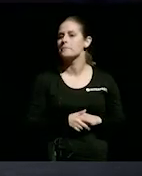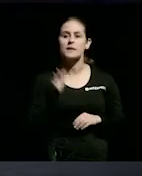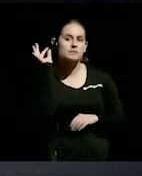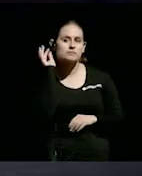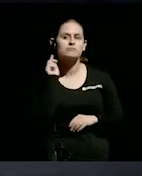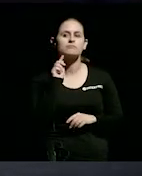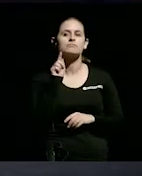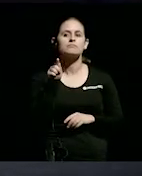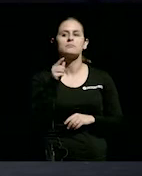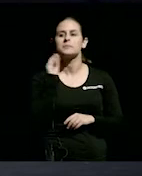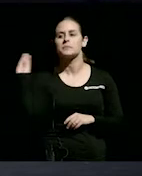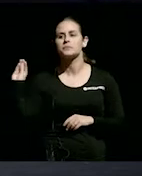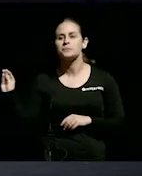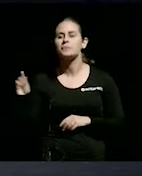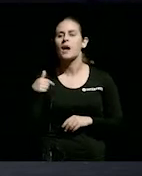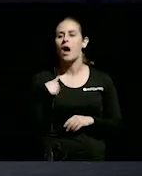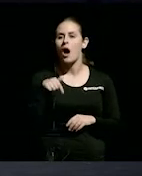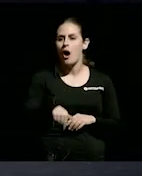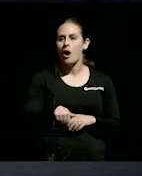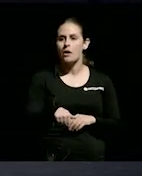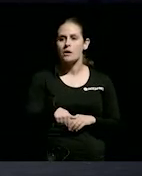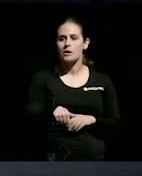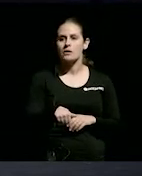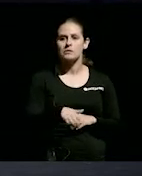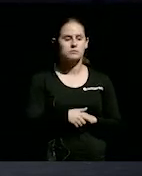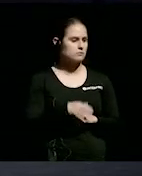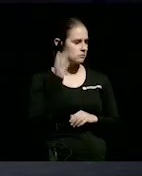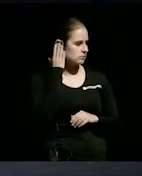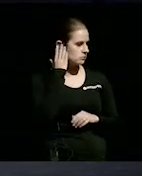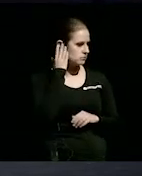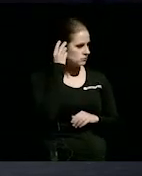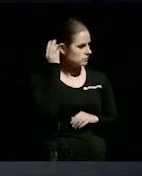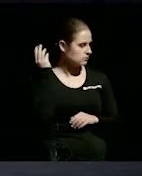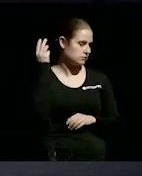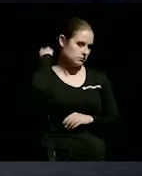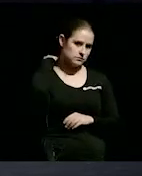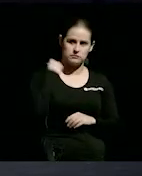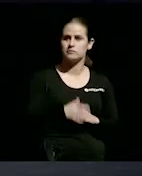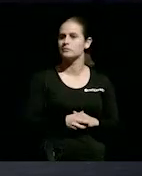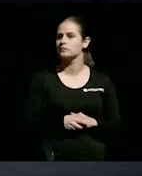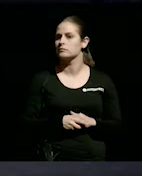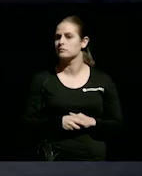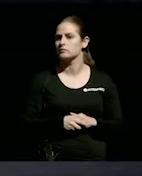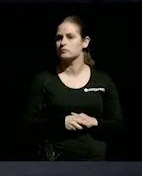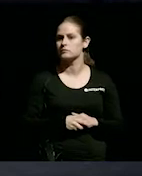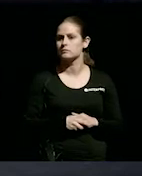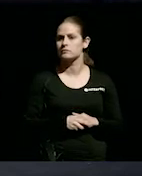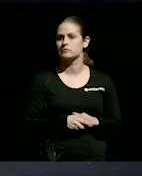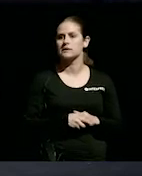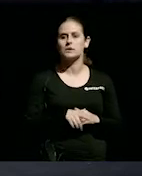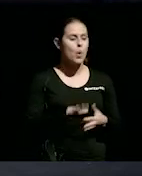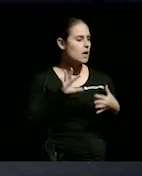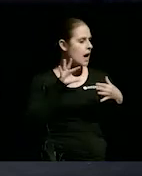Habéis hablado de que habéis empezado a trabajar con Melbourne y que también trabajaríais con otros países. Habéis mencionado